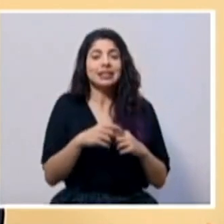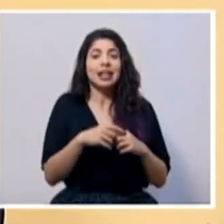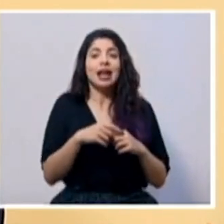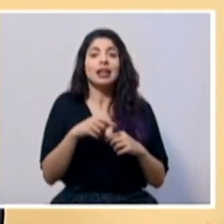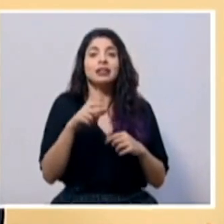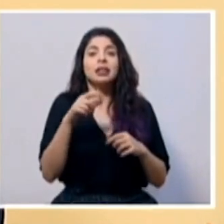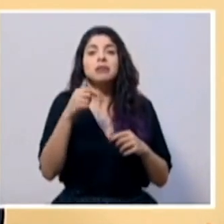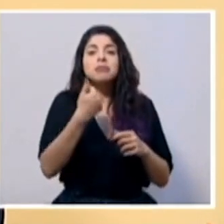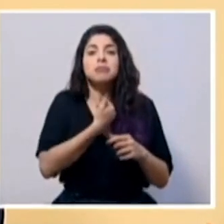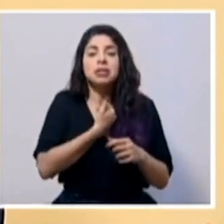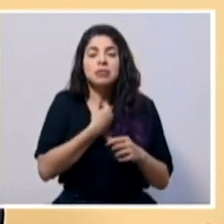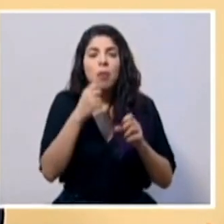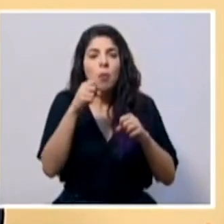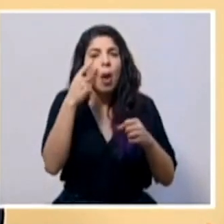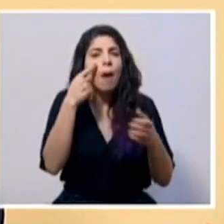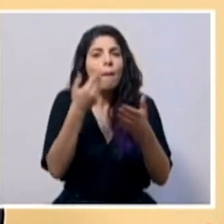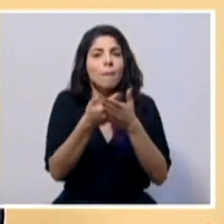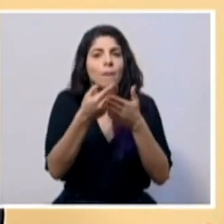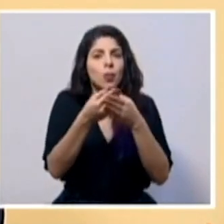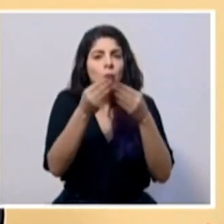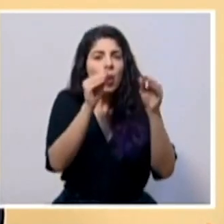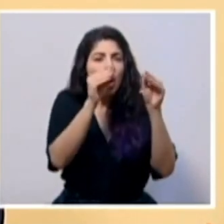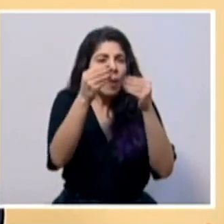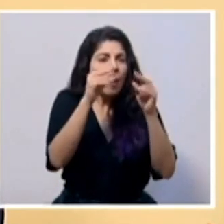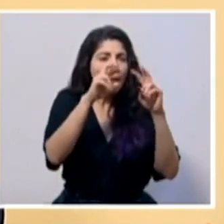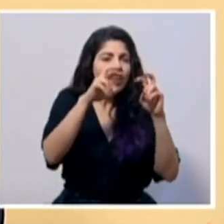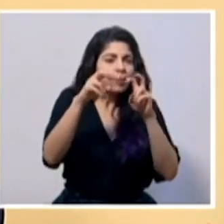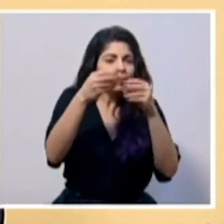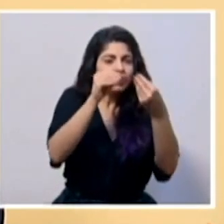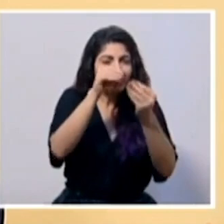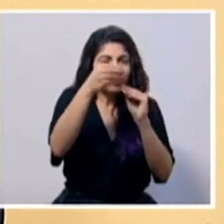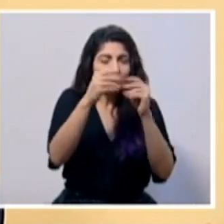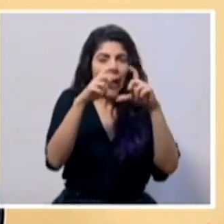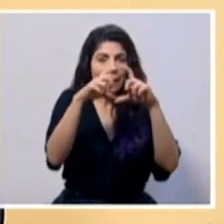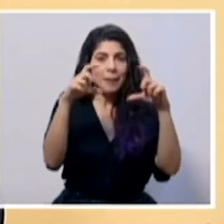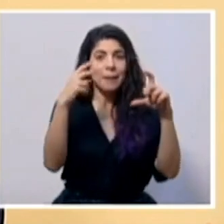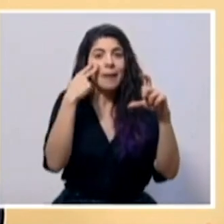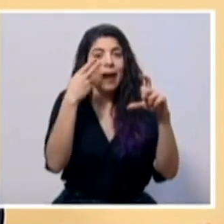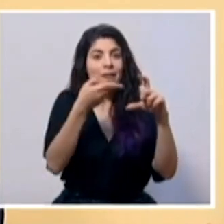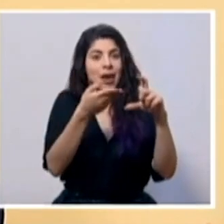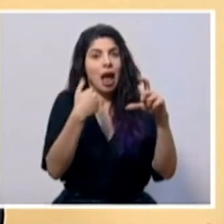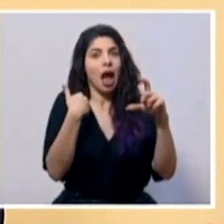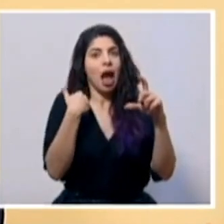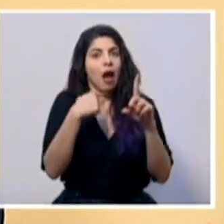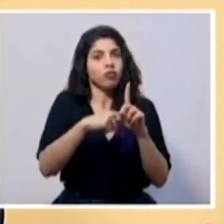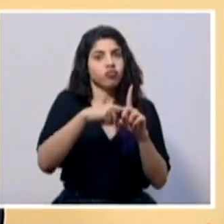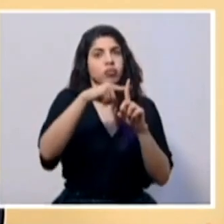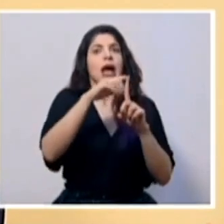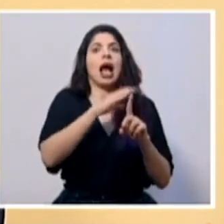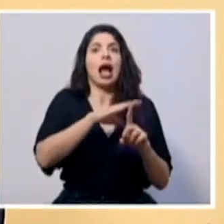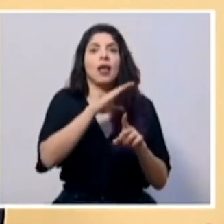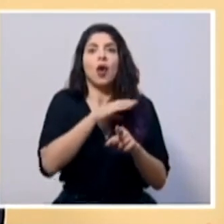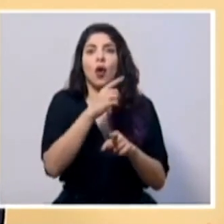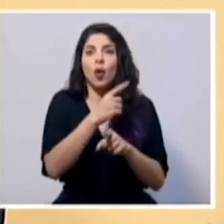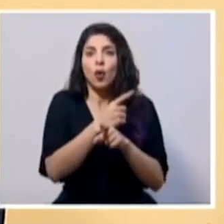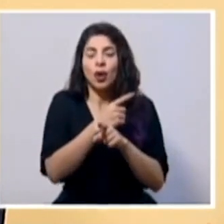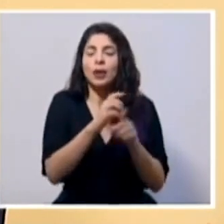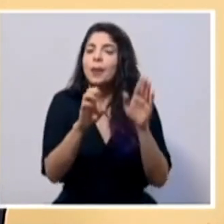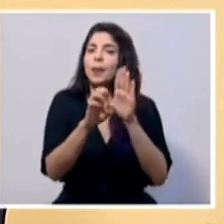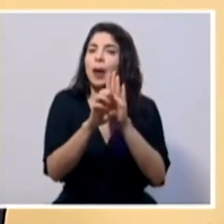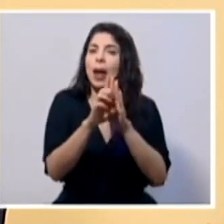pruebas que se deben someter o que las personas pueden hacer para verificar que existe un nivel de calidad apropiado, como por ejemplo que no